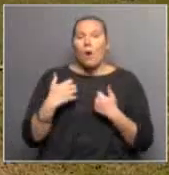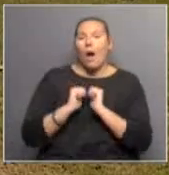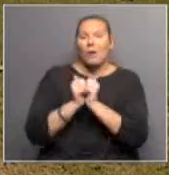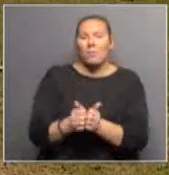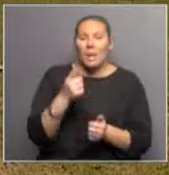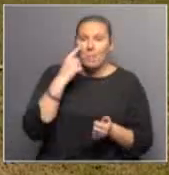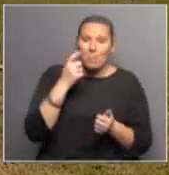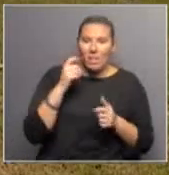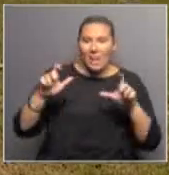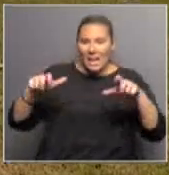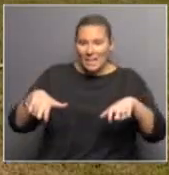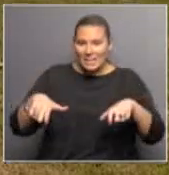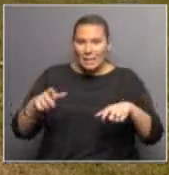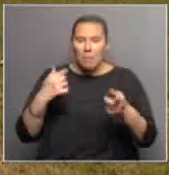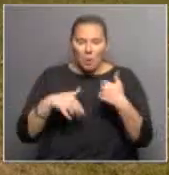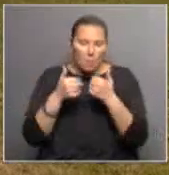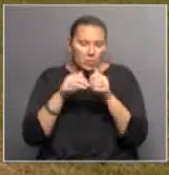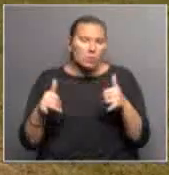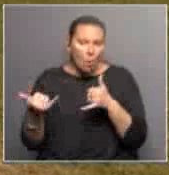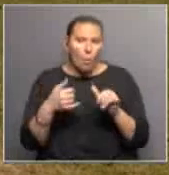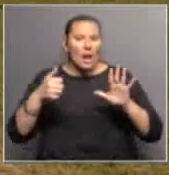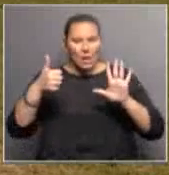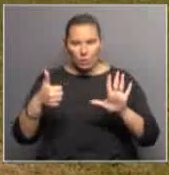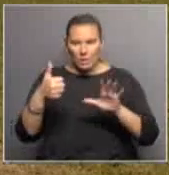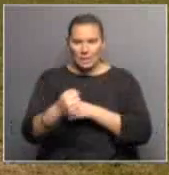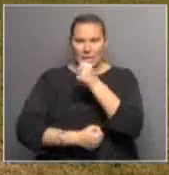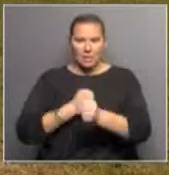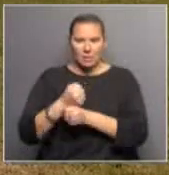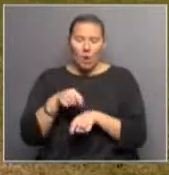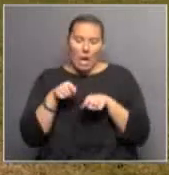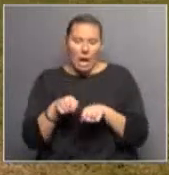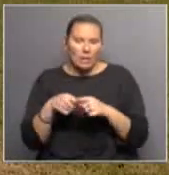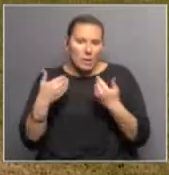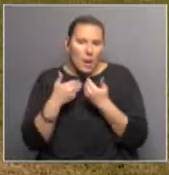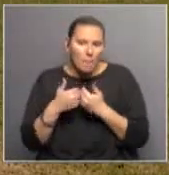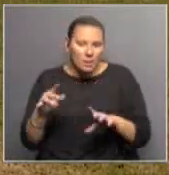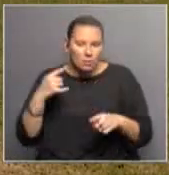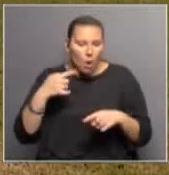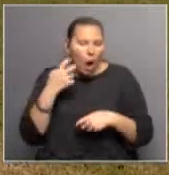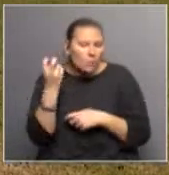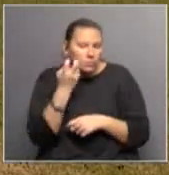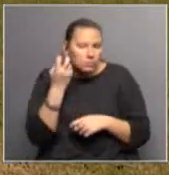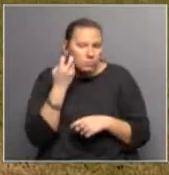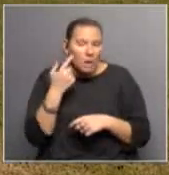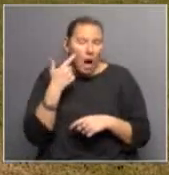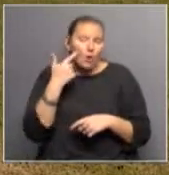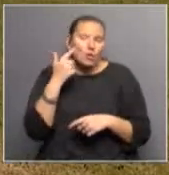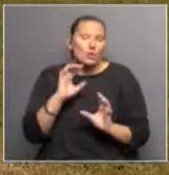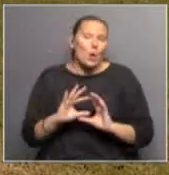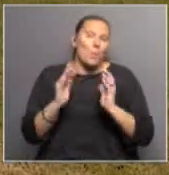cancha. Pero empiezo a jugar a los 6 años, es cuando empiezo a indagar y navegar en este